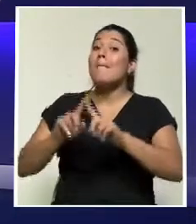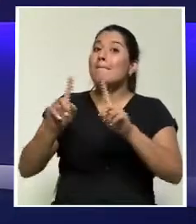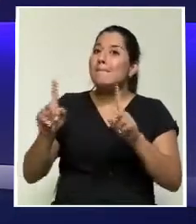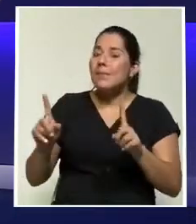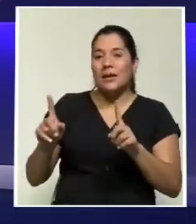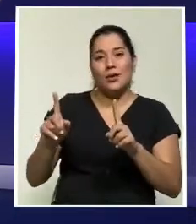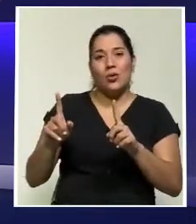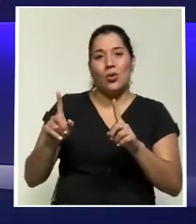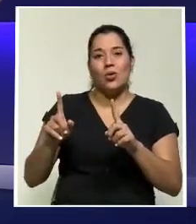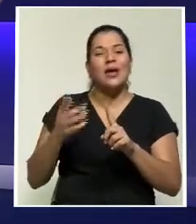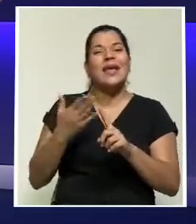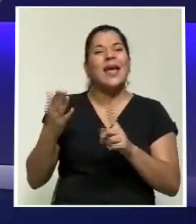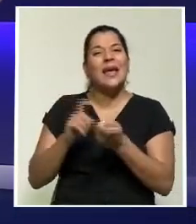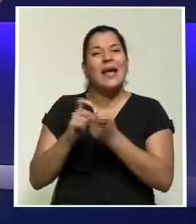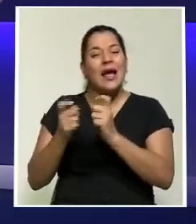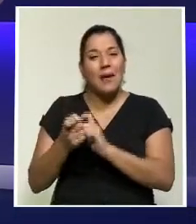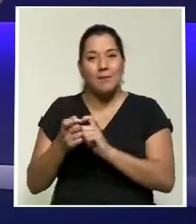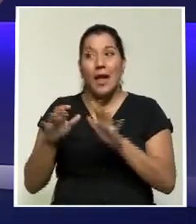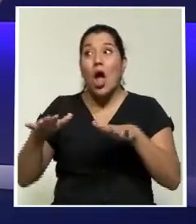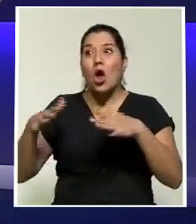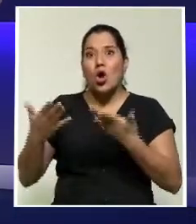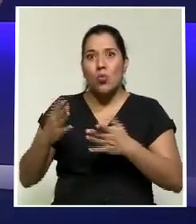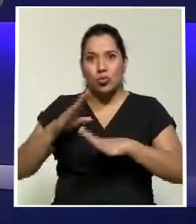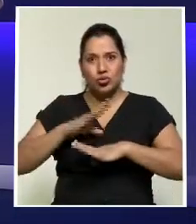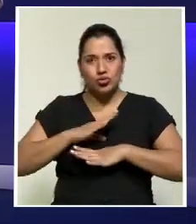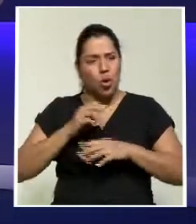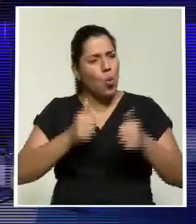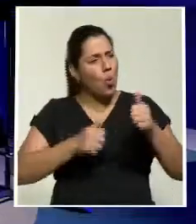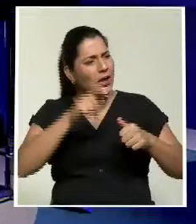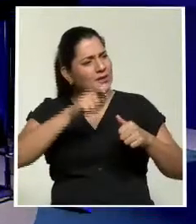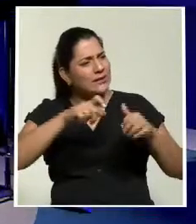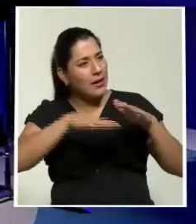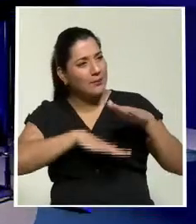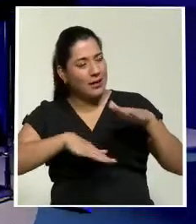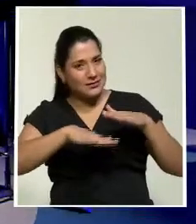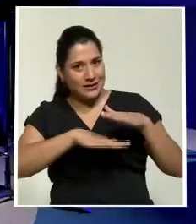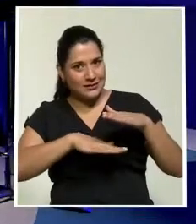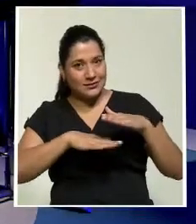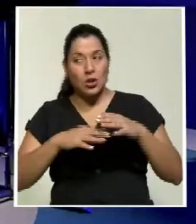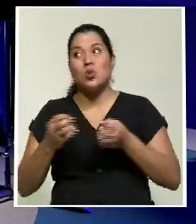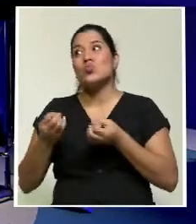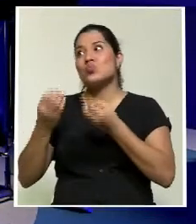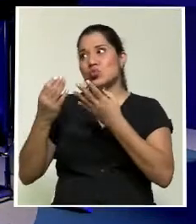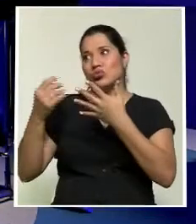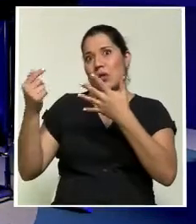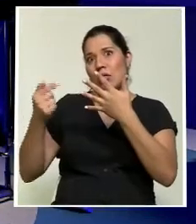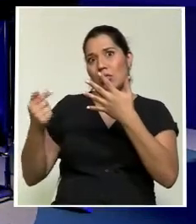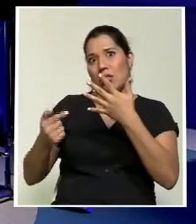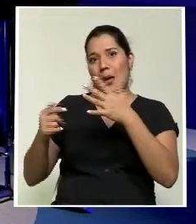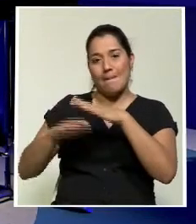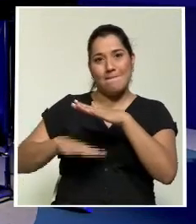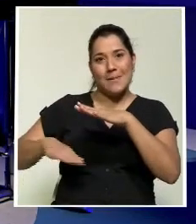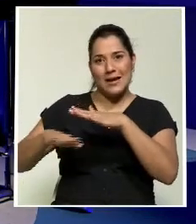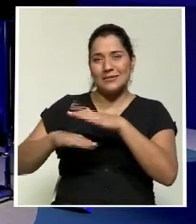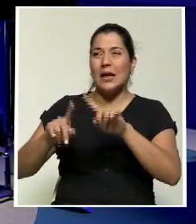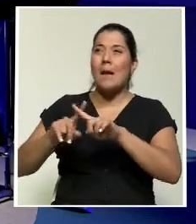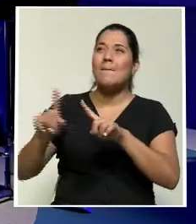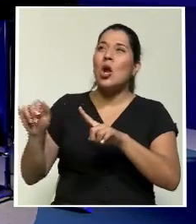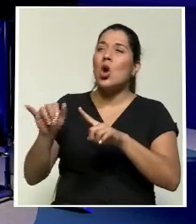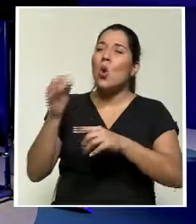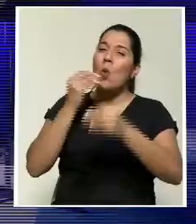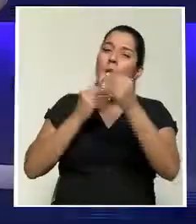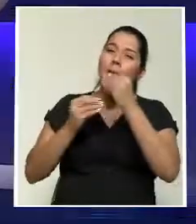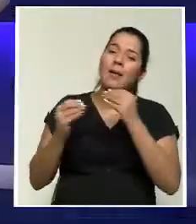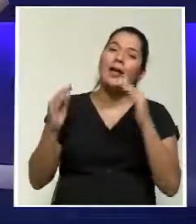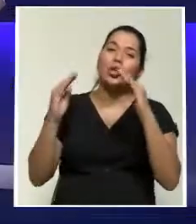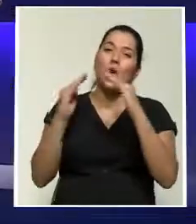satisfacer. Entonces, ¿cuáles serían esas necesidades básicas? Bueno, son bastantes, pero las básicas son alimento,